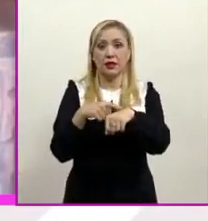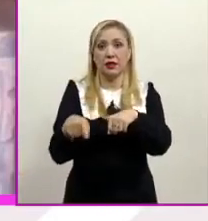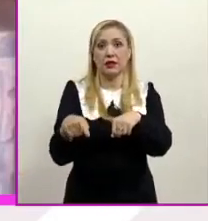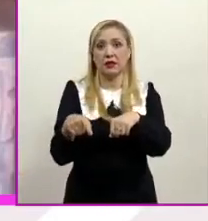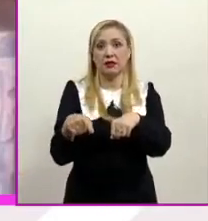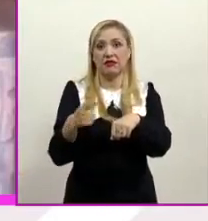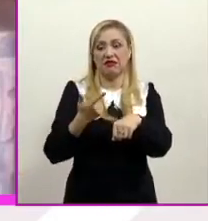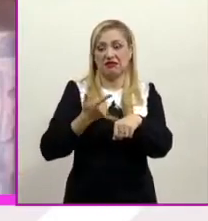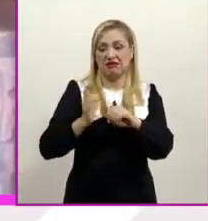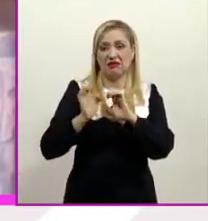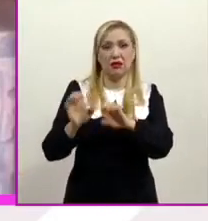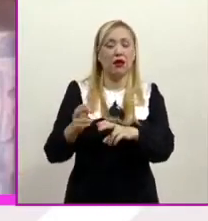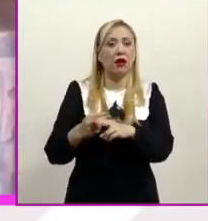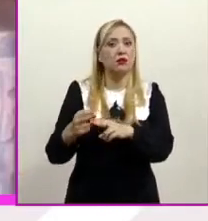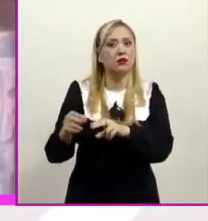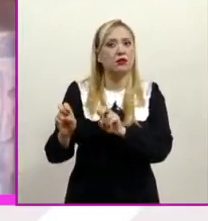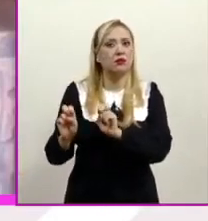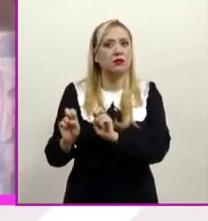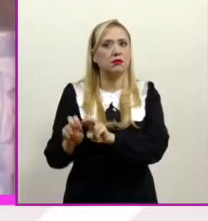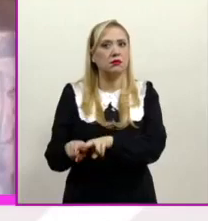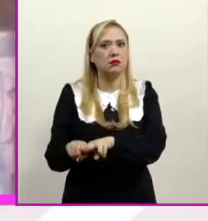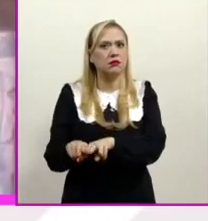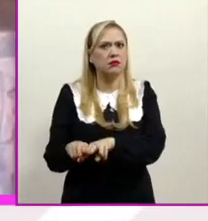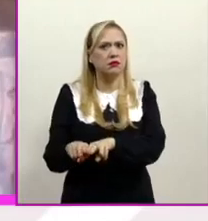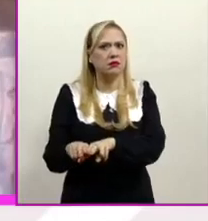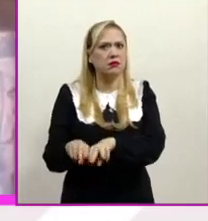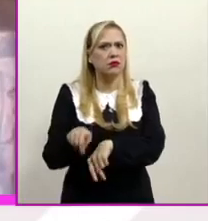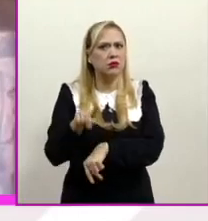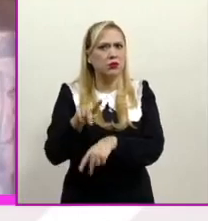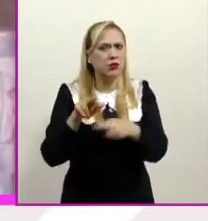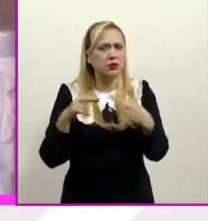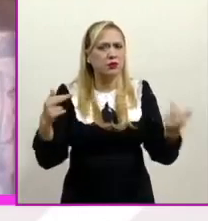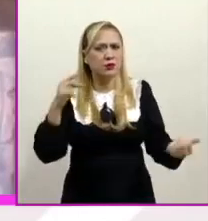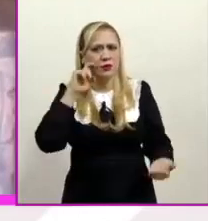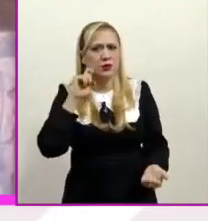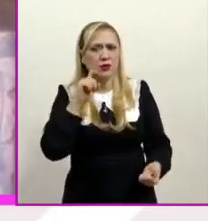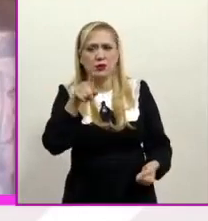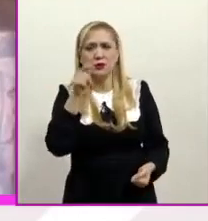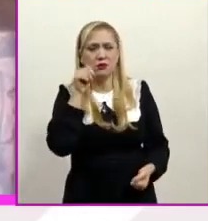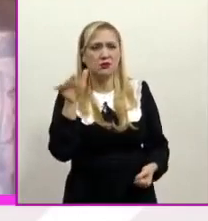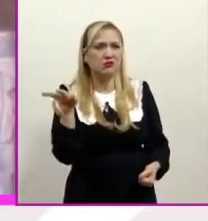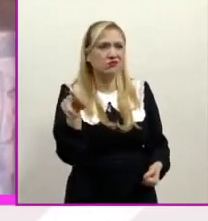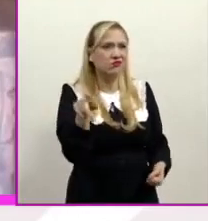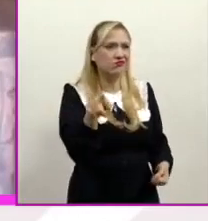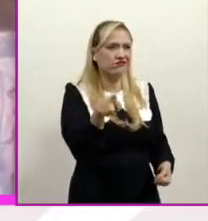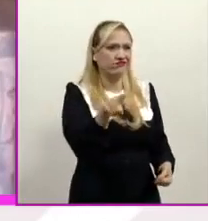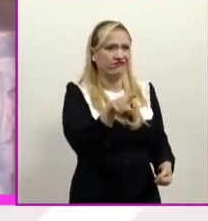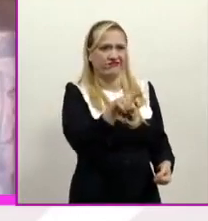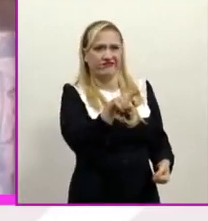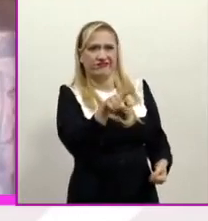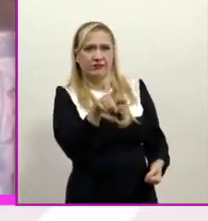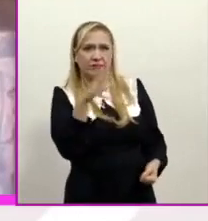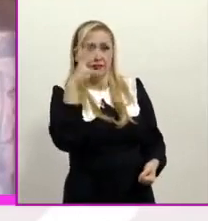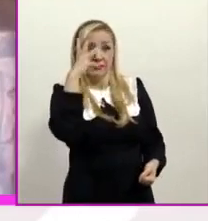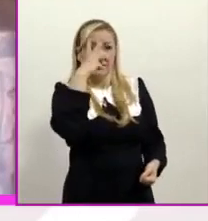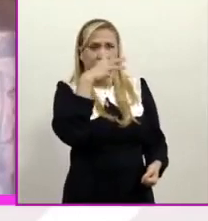no? Con quién decidimos erotizarnos tiene que ver con a quién consideramos bella o